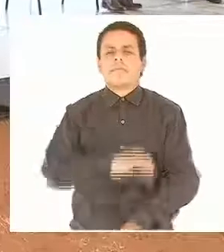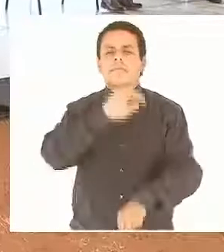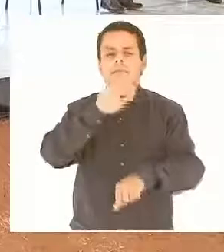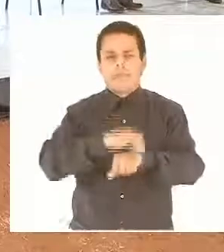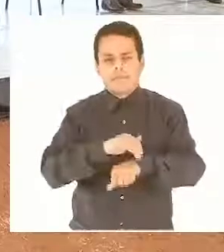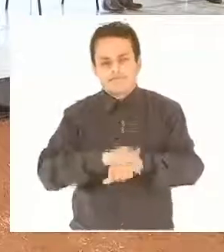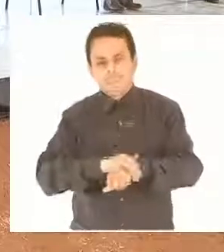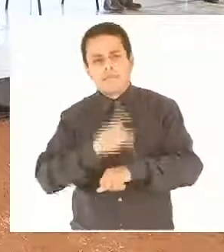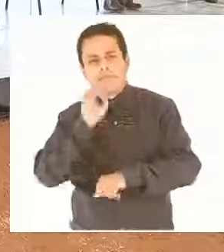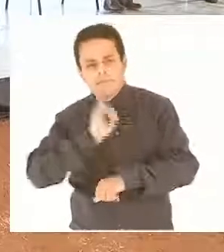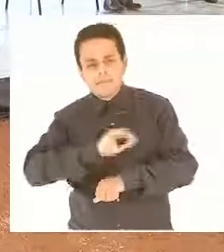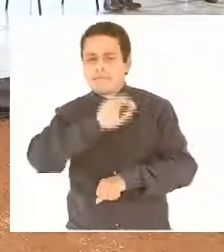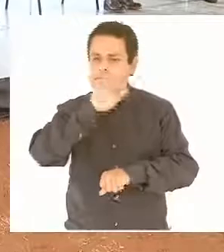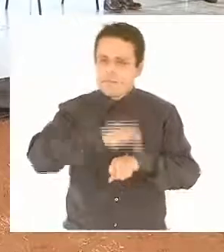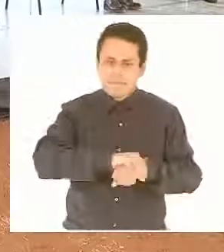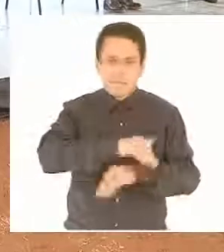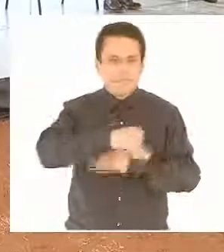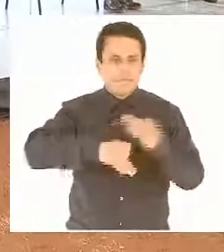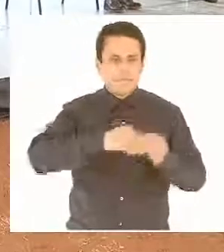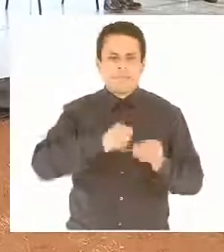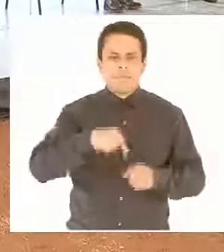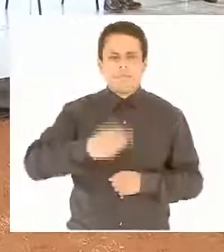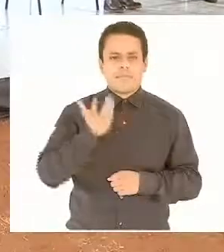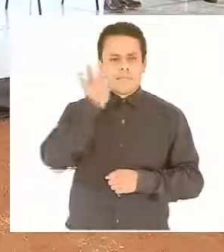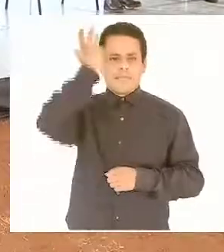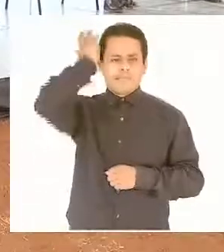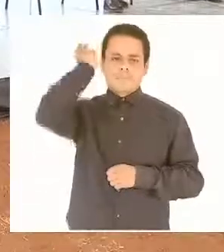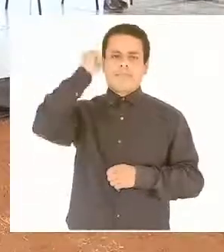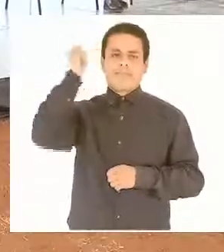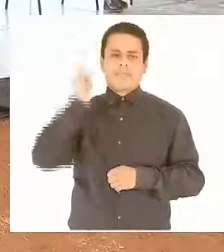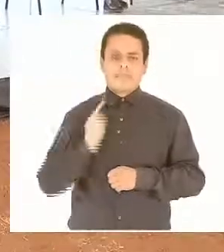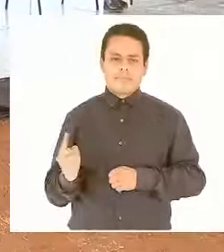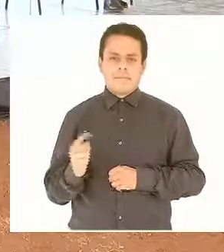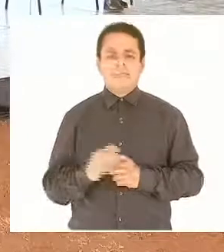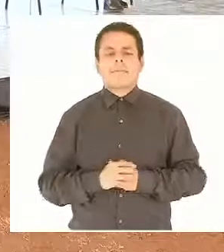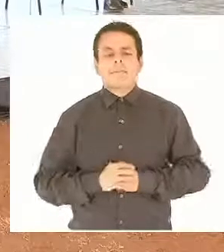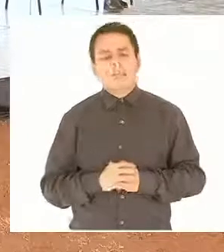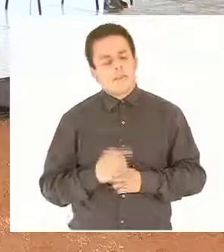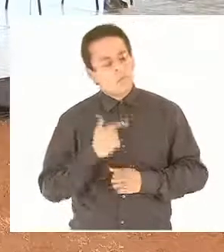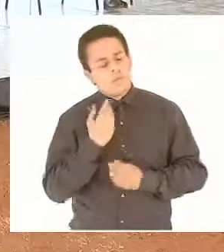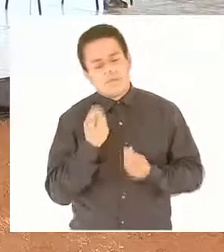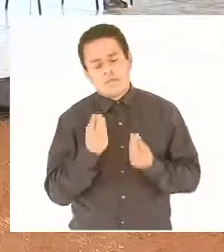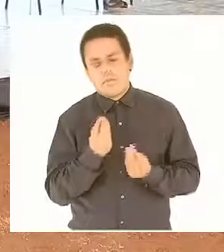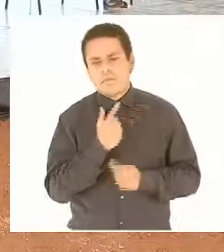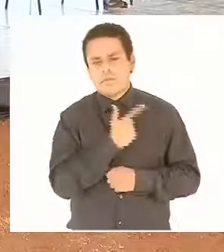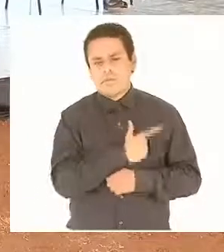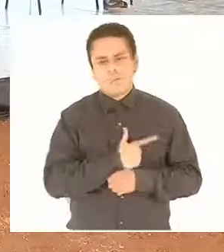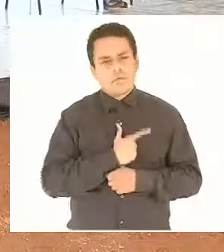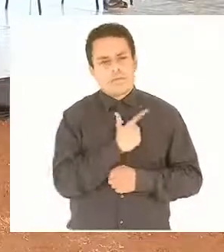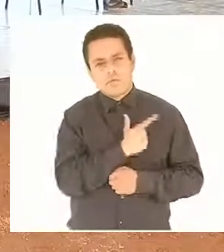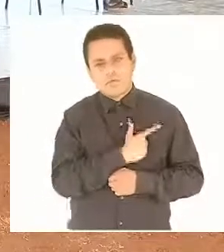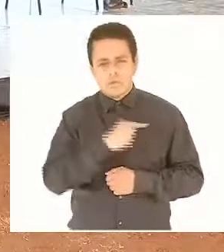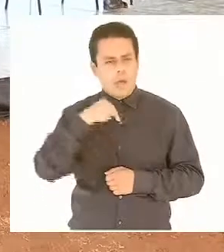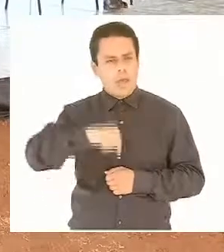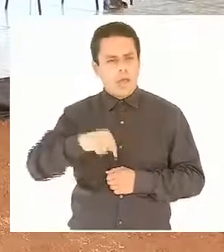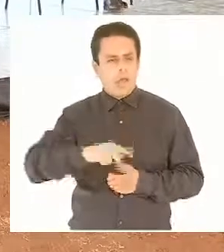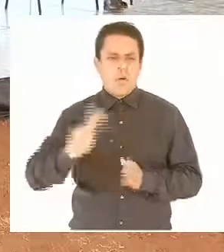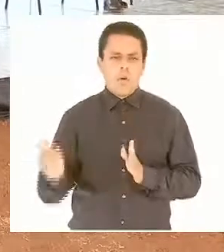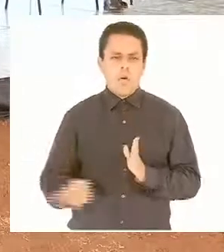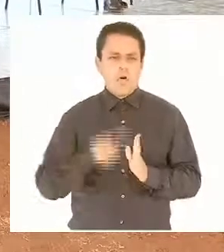amigas, amigos de Morelos, Zacatecas, me da mucho gusto estar de